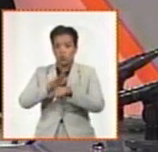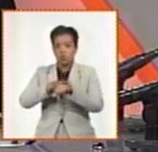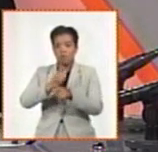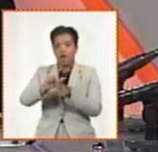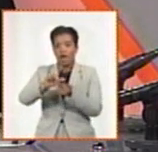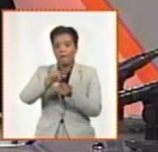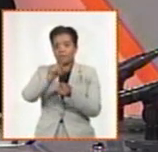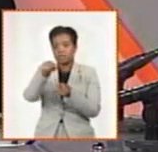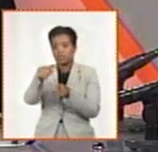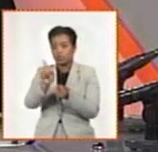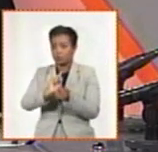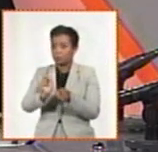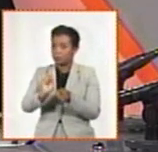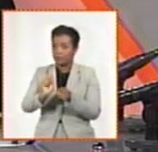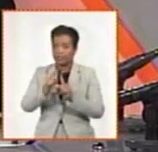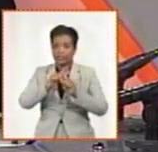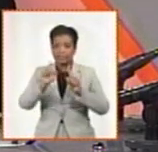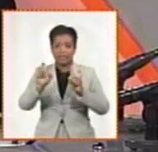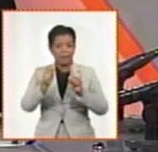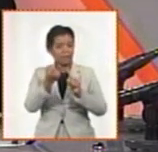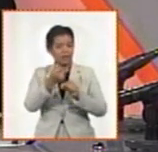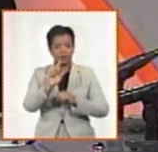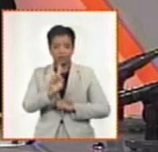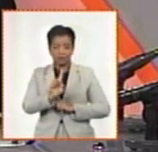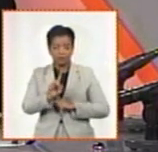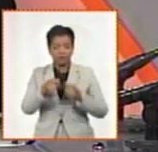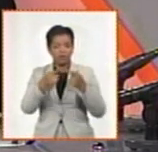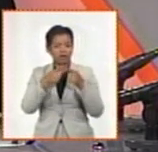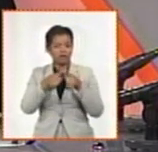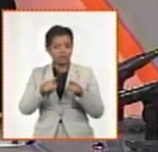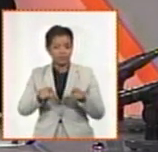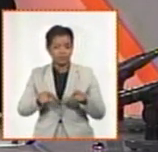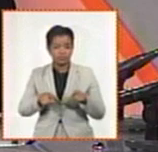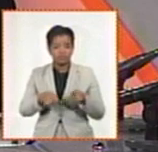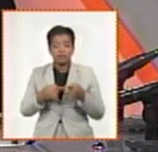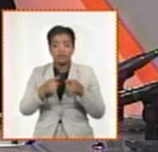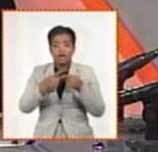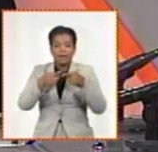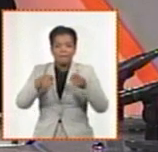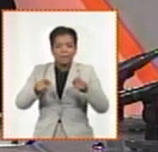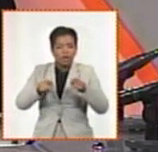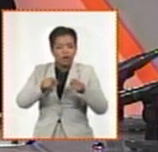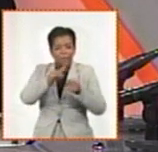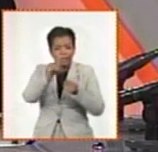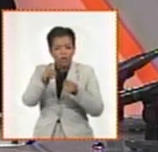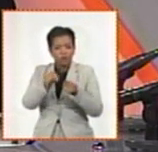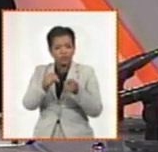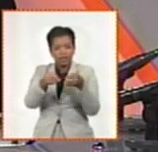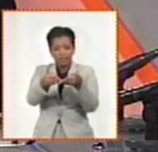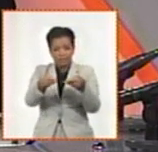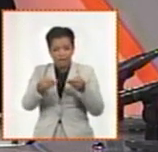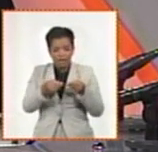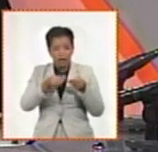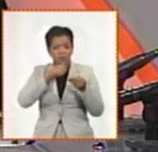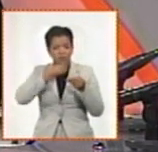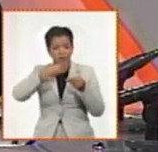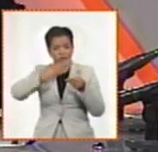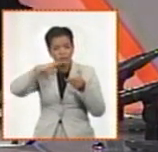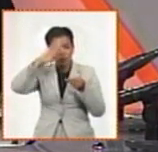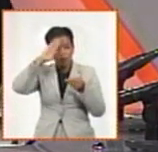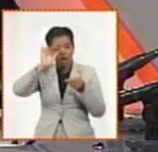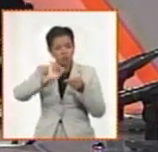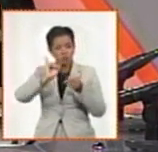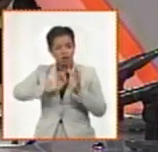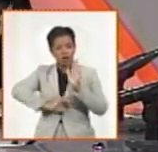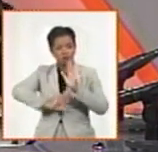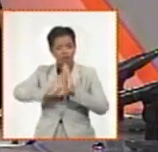los precios. No quiero entrar en ese tema. Pero ¿usted cree que con agroecología podrá el país dar el salto que hace falta